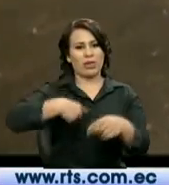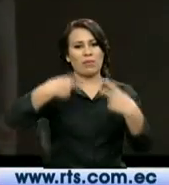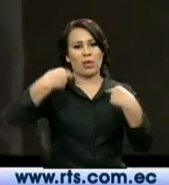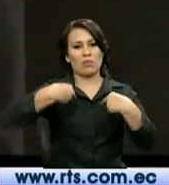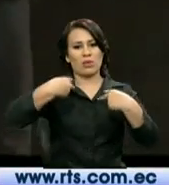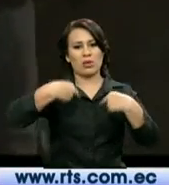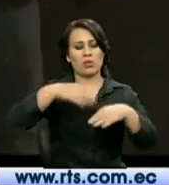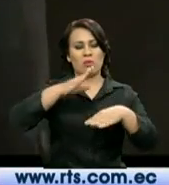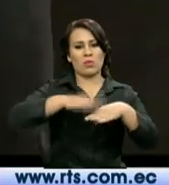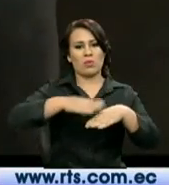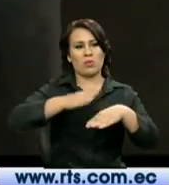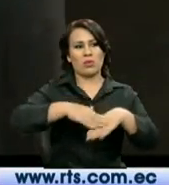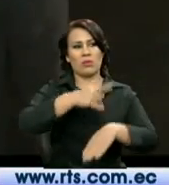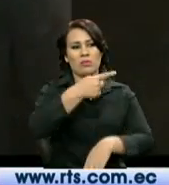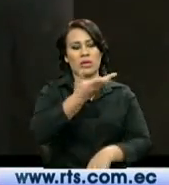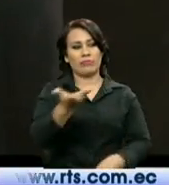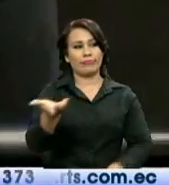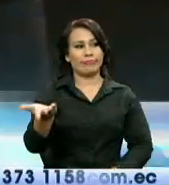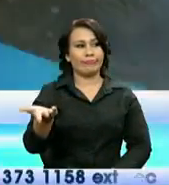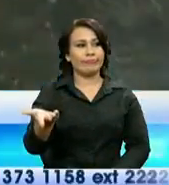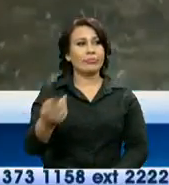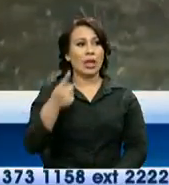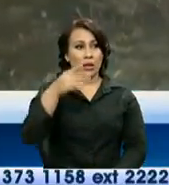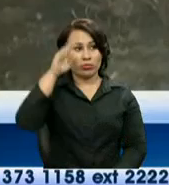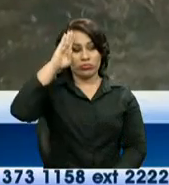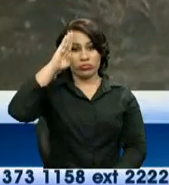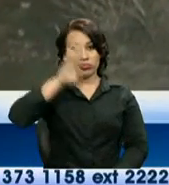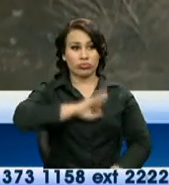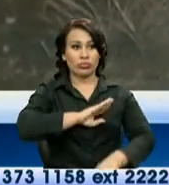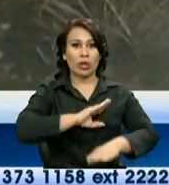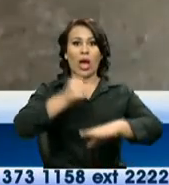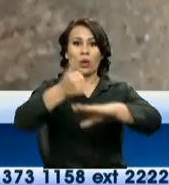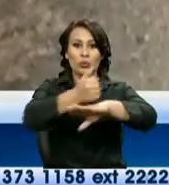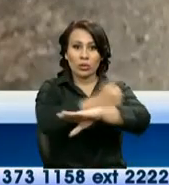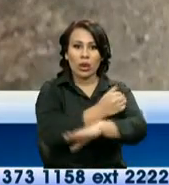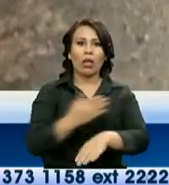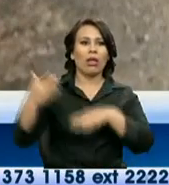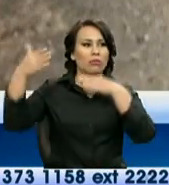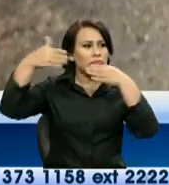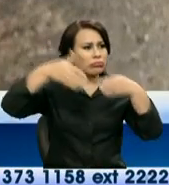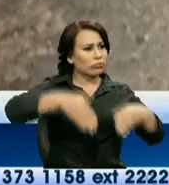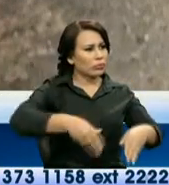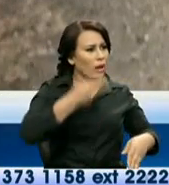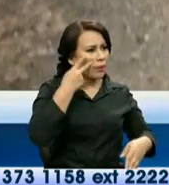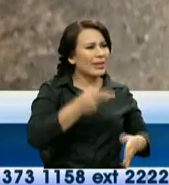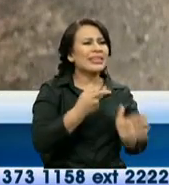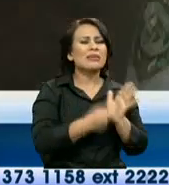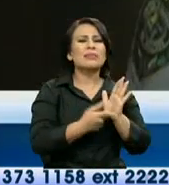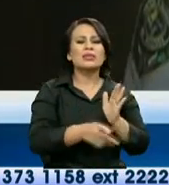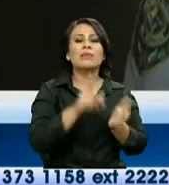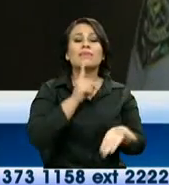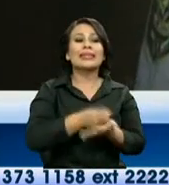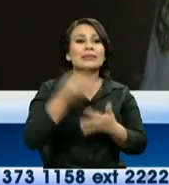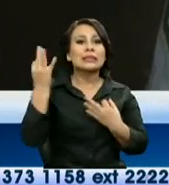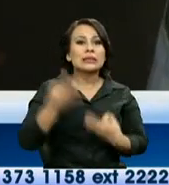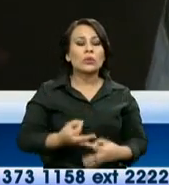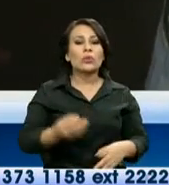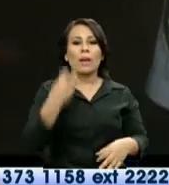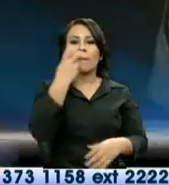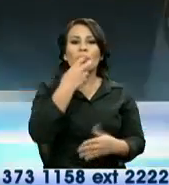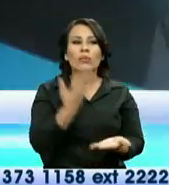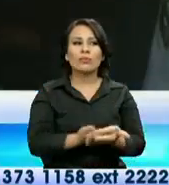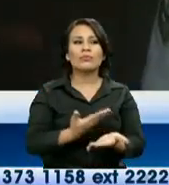lugar del accidente para levantar información que ayude a esclarecer la causa real del accidente. Los informes de la